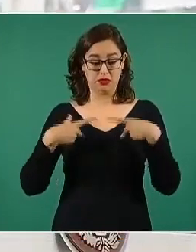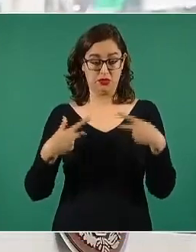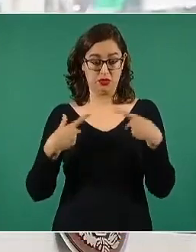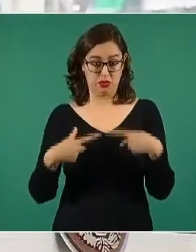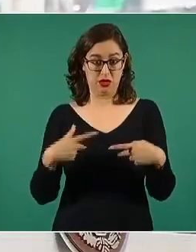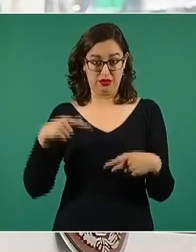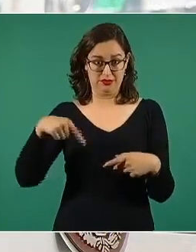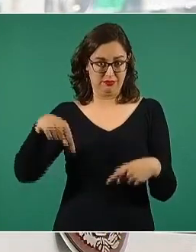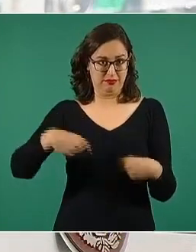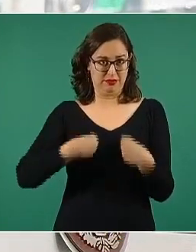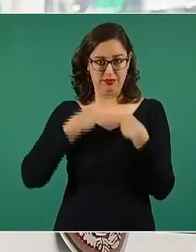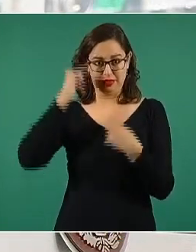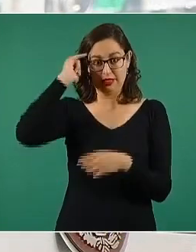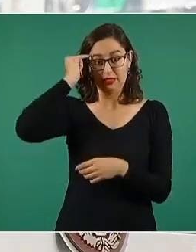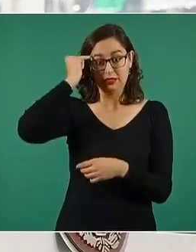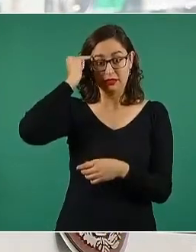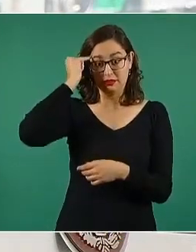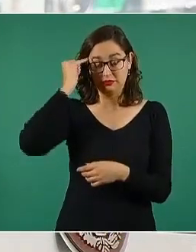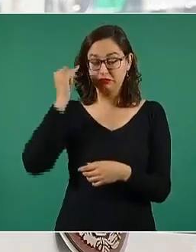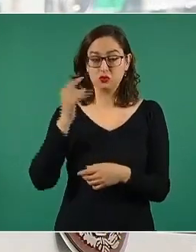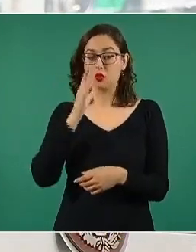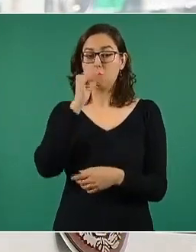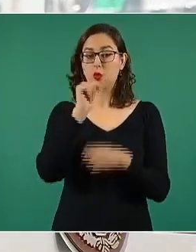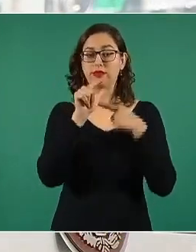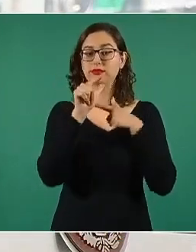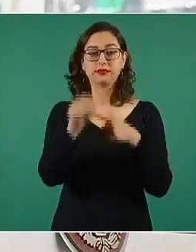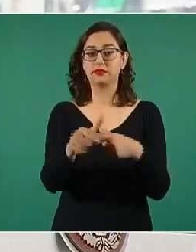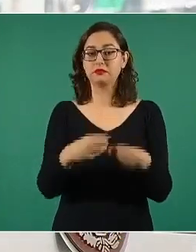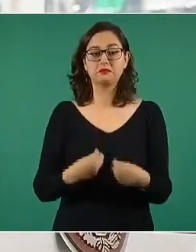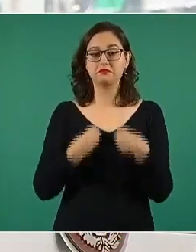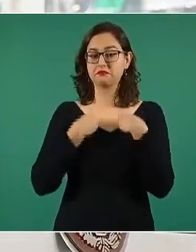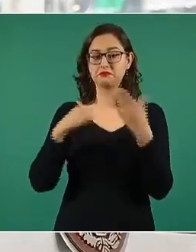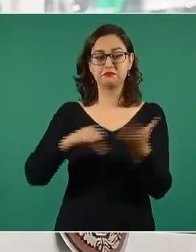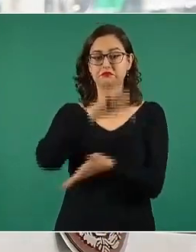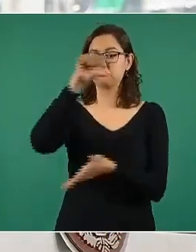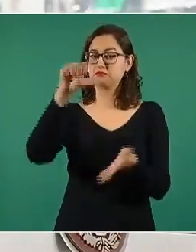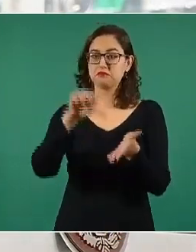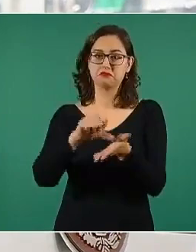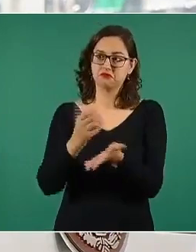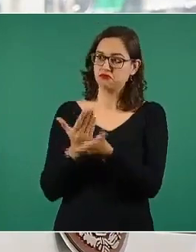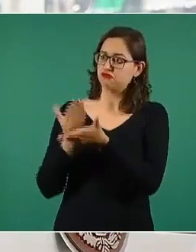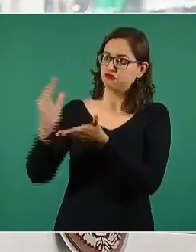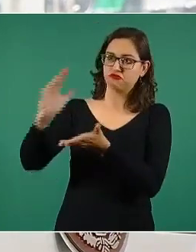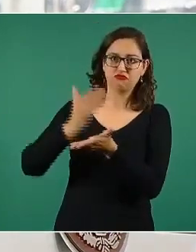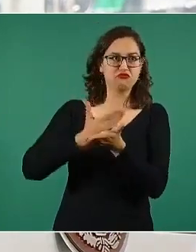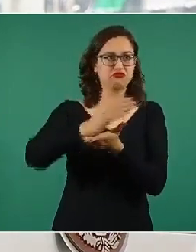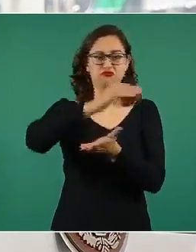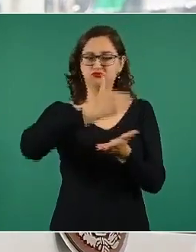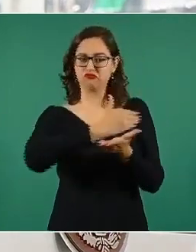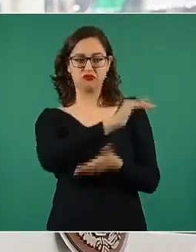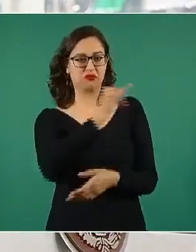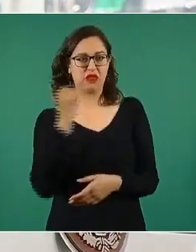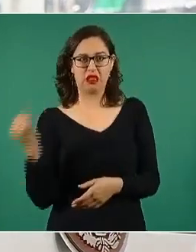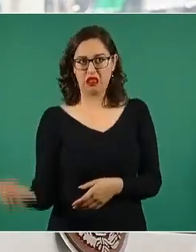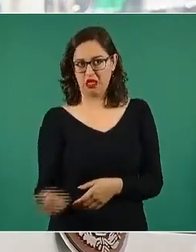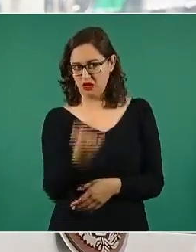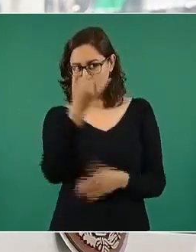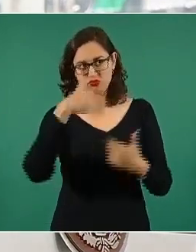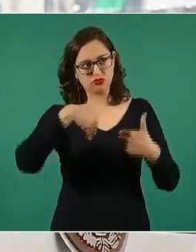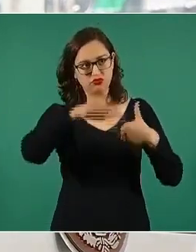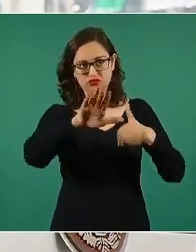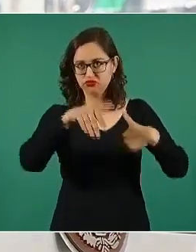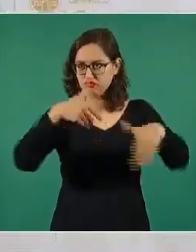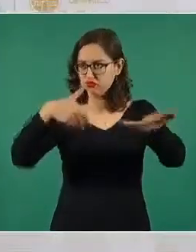afueras, en las orillas, en la marginación. A la miseria de